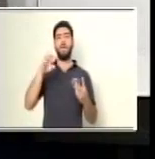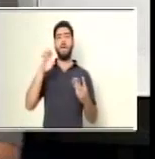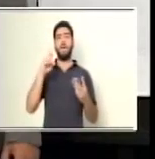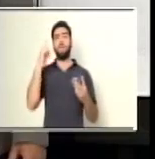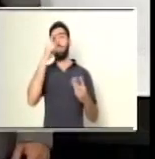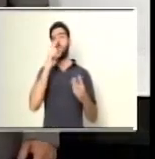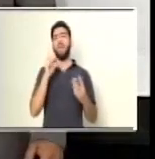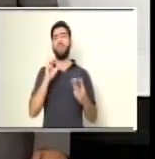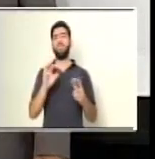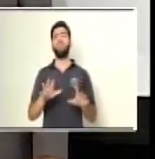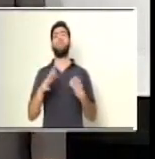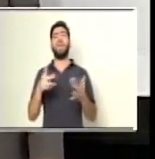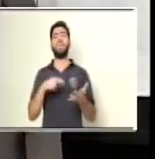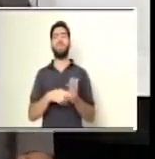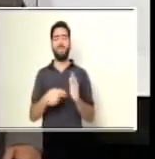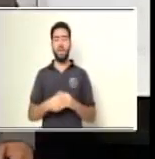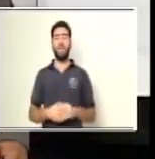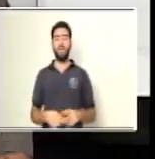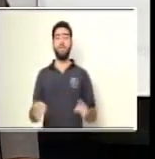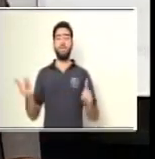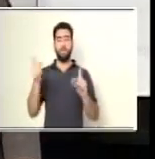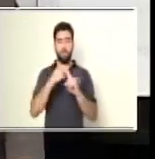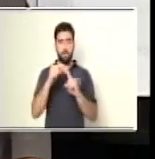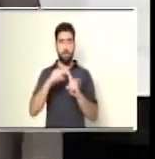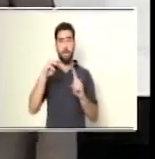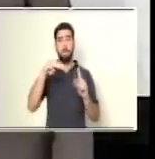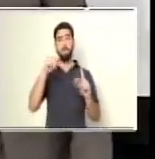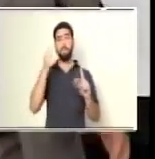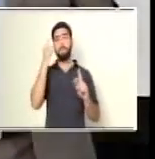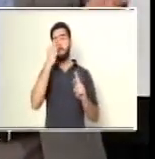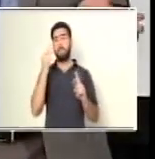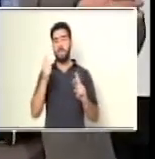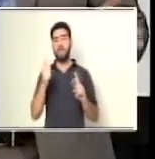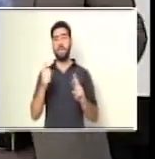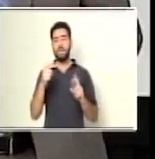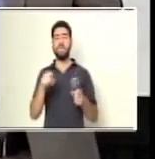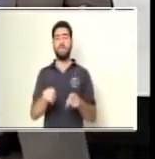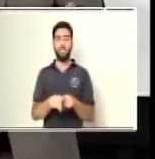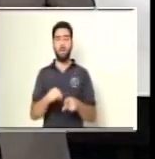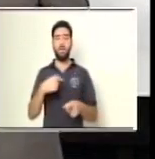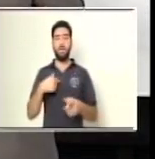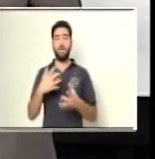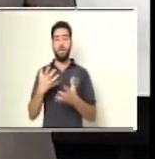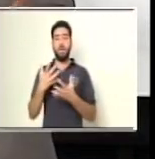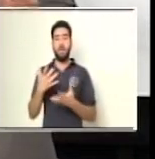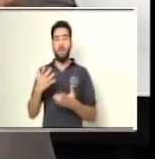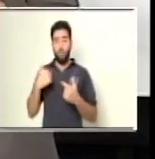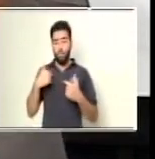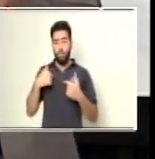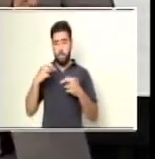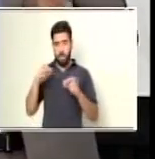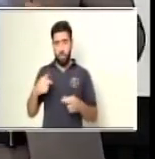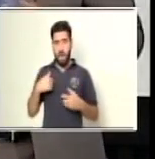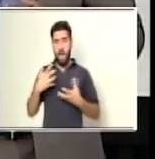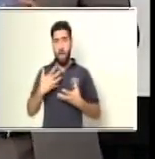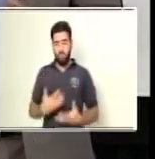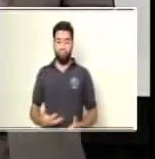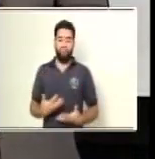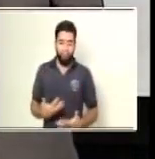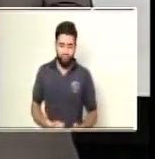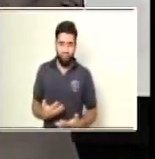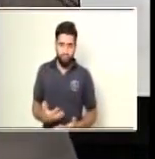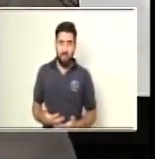Masa es la cantidad de materia que un objeto tiene. ¿Y cómo calculamos esa masa? Pues de una manera muy